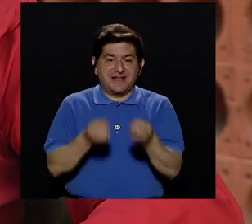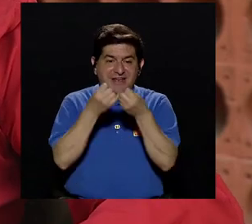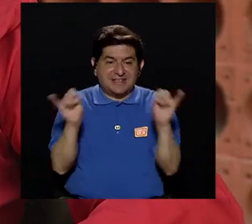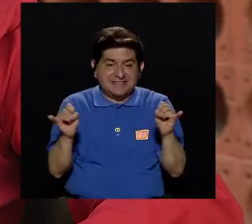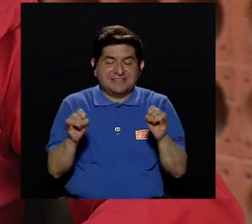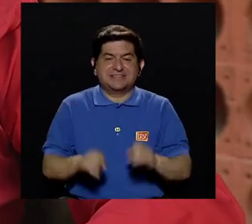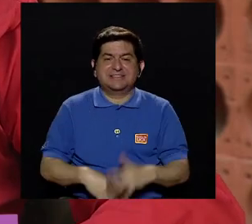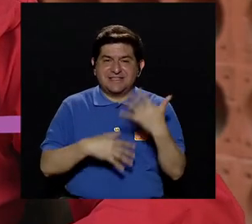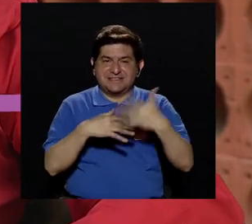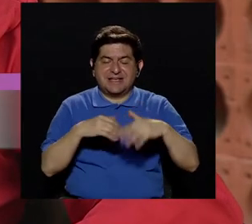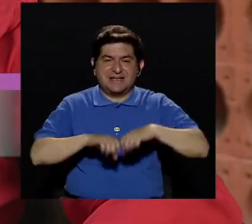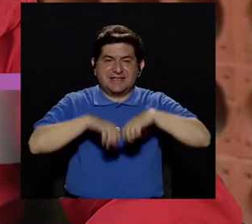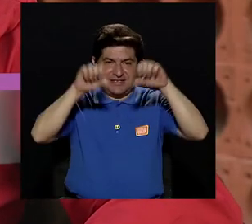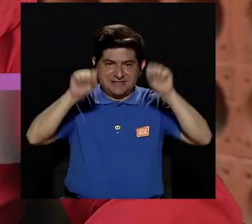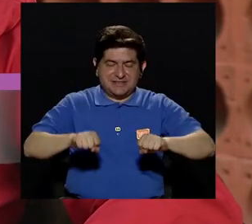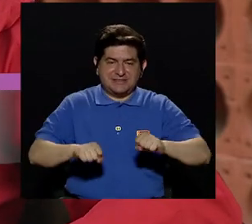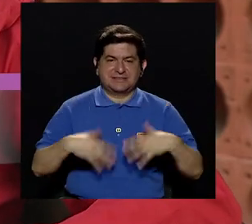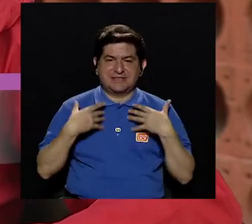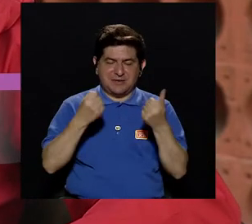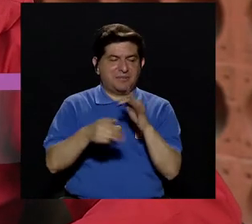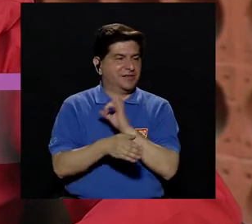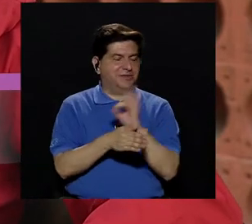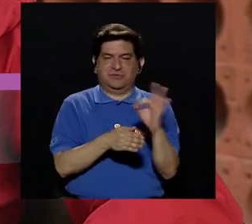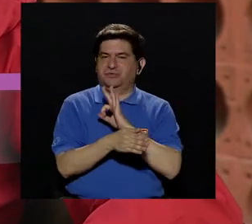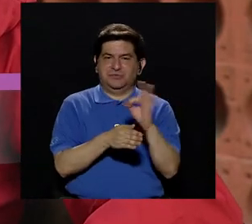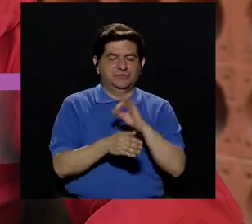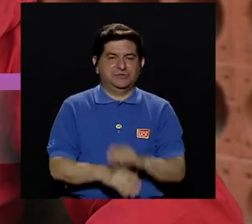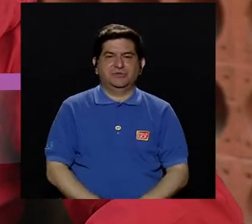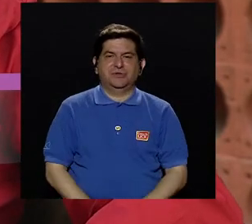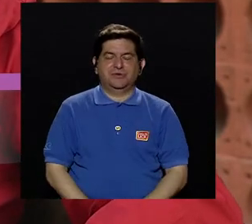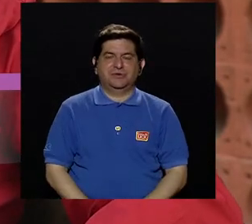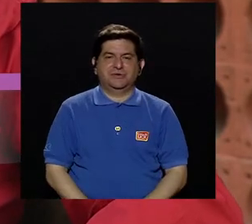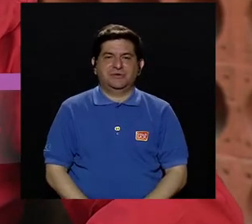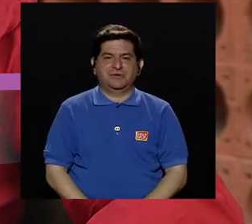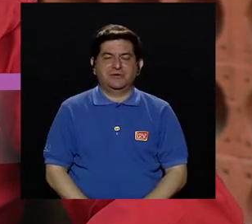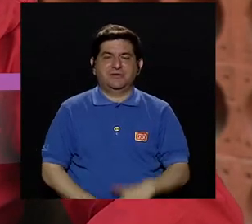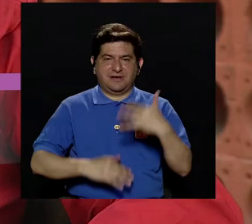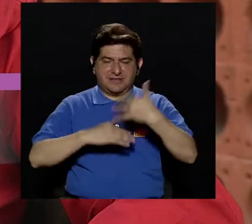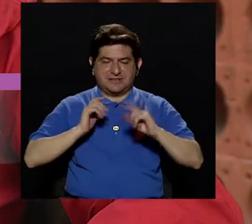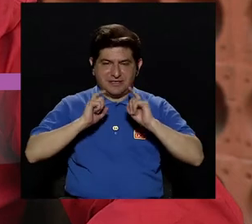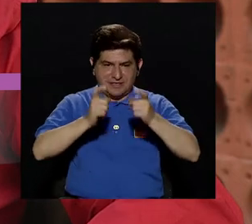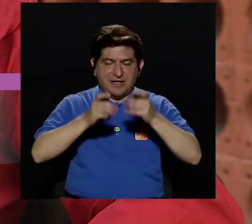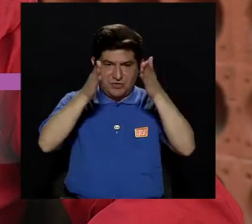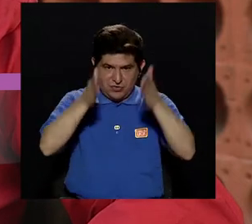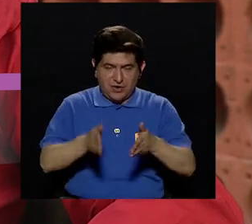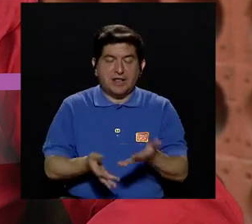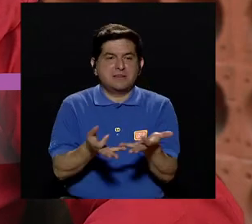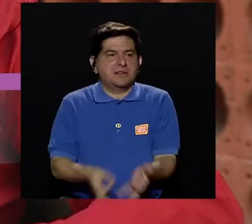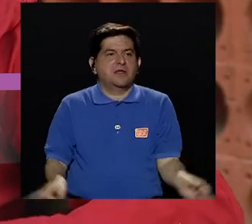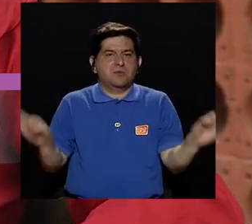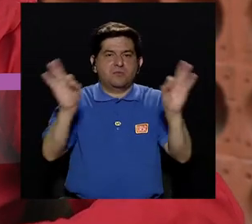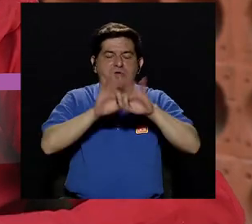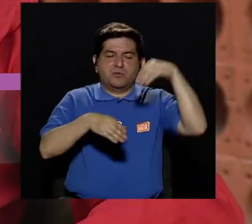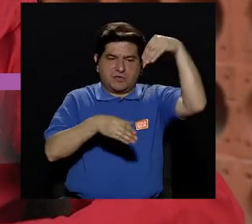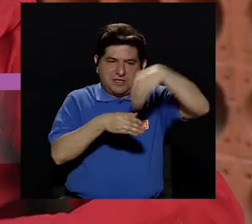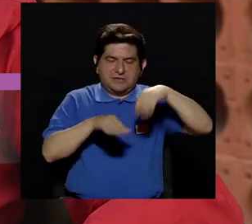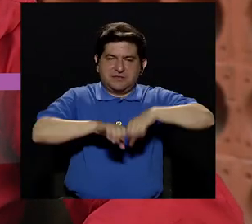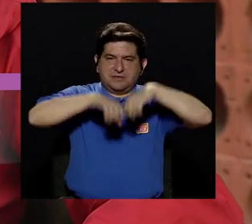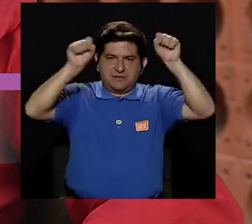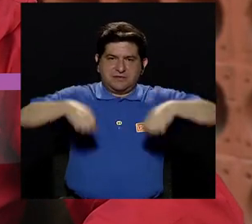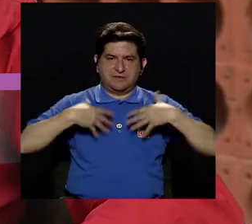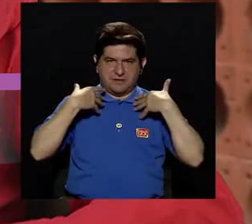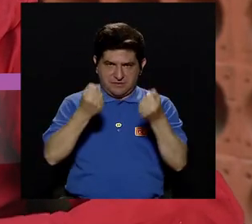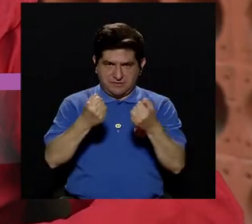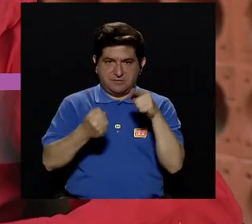nos quedamos sin sangre, los sistemas hospitalarios simplemente no funcionarían. El donante de sangre es una persona vital dentro de todos los sistemas de